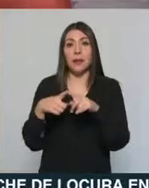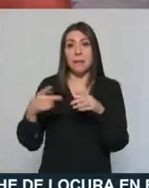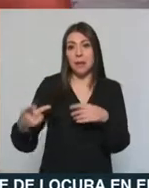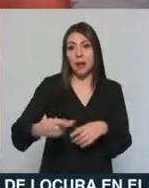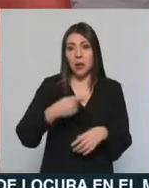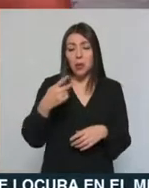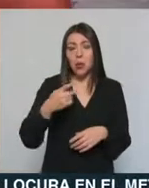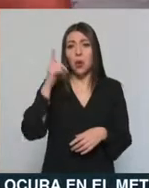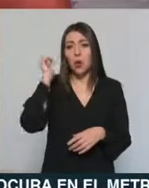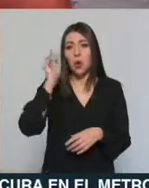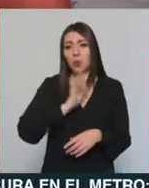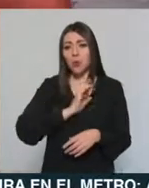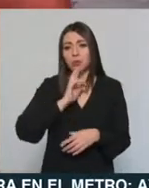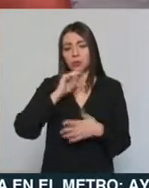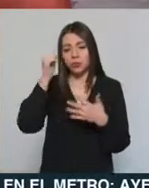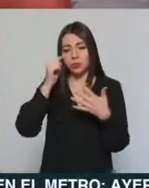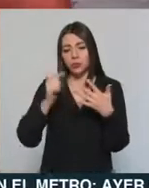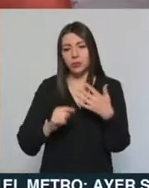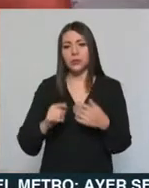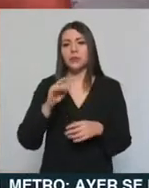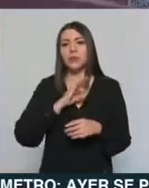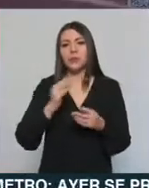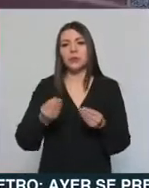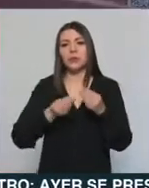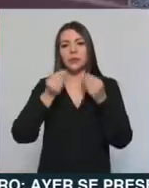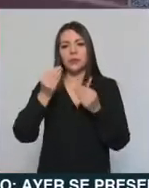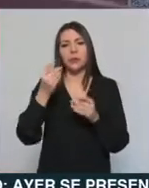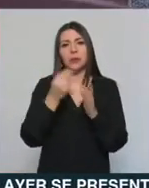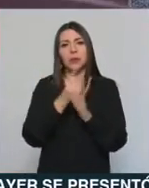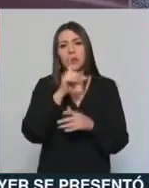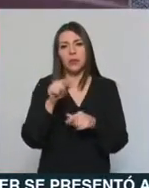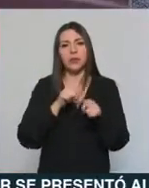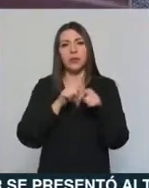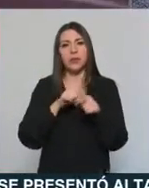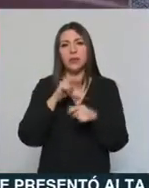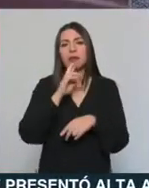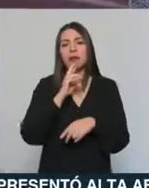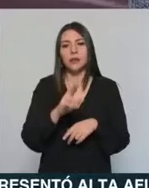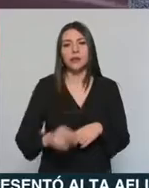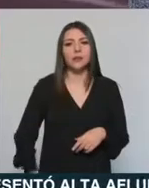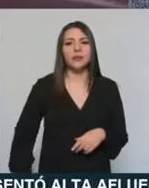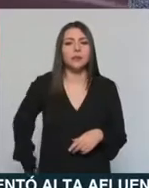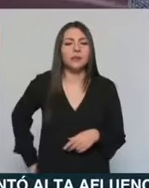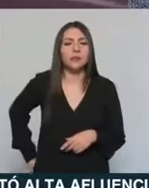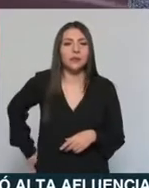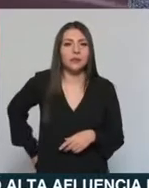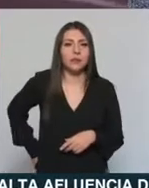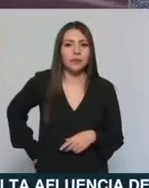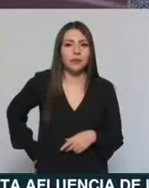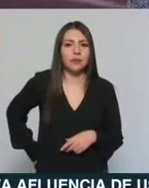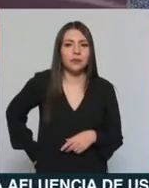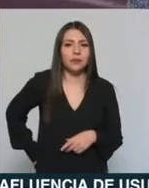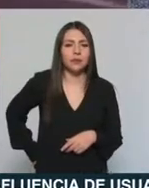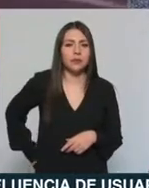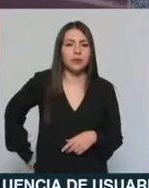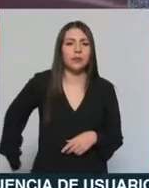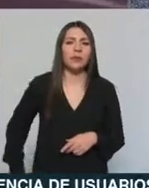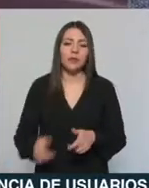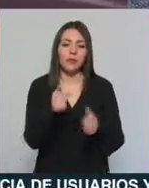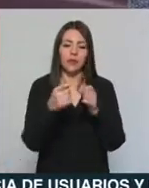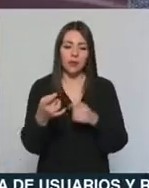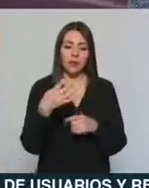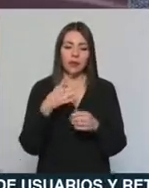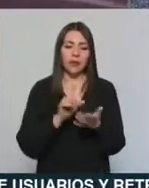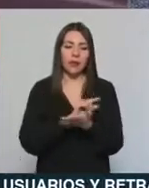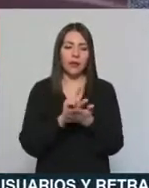contestar todas, si no la mayoría, si no pues se las entregaremos de manera personal para darles un seguimiento a nuestros usuarios que nos hicieron favor de escribirnos a través de Twitter,